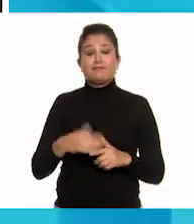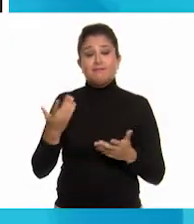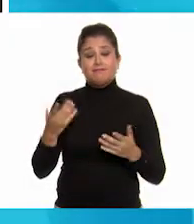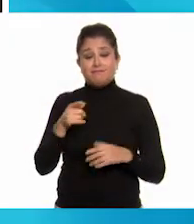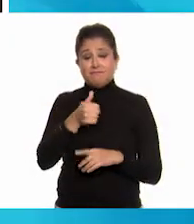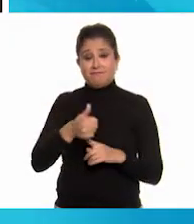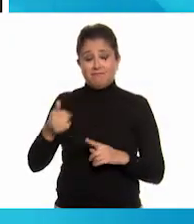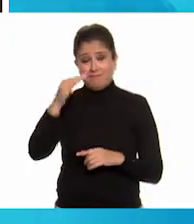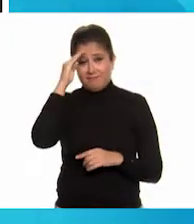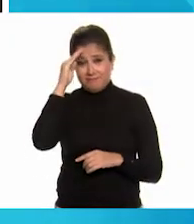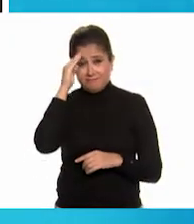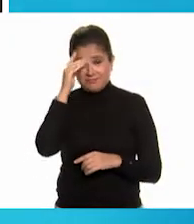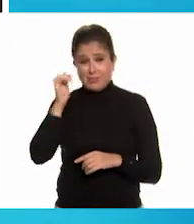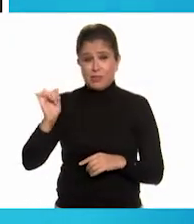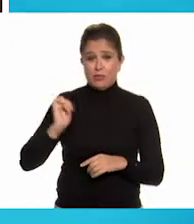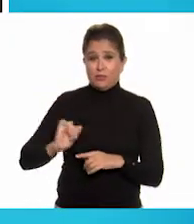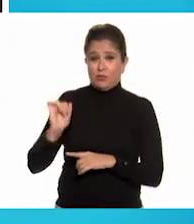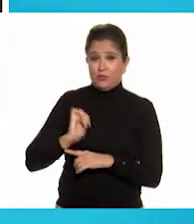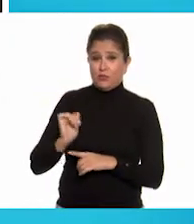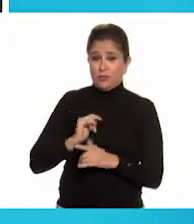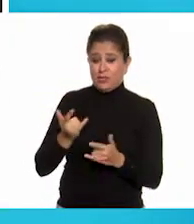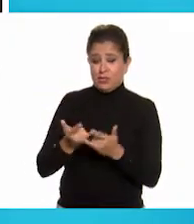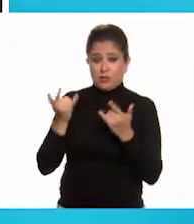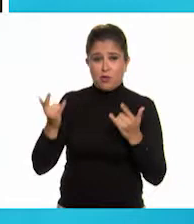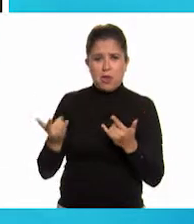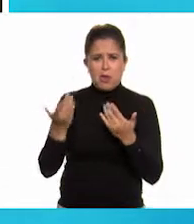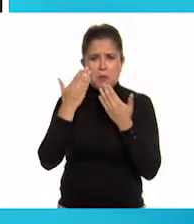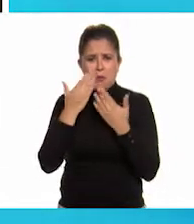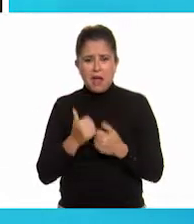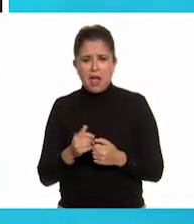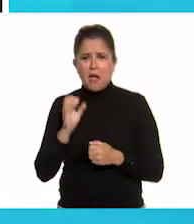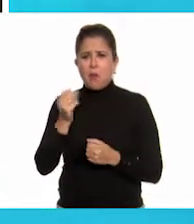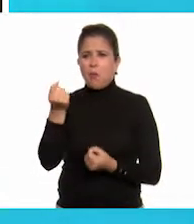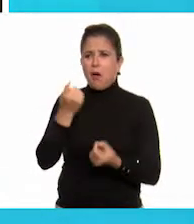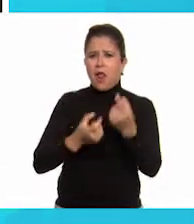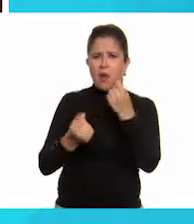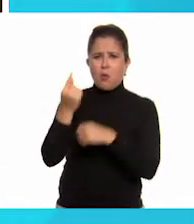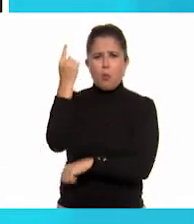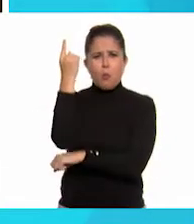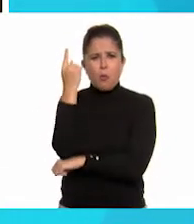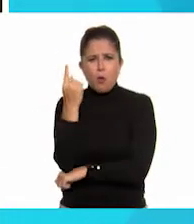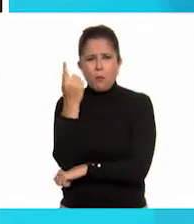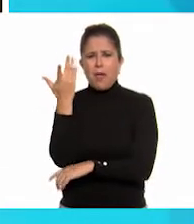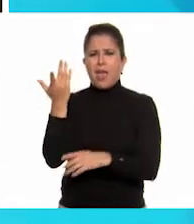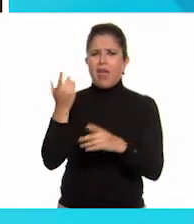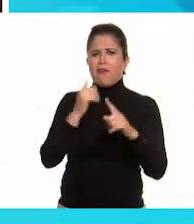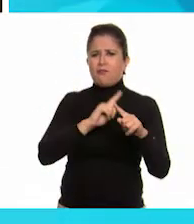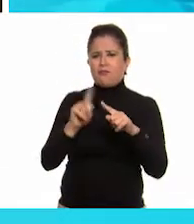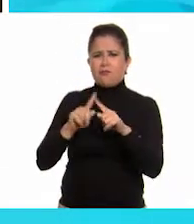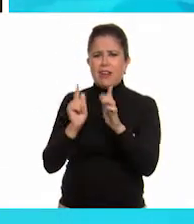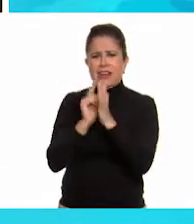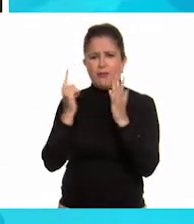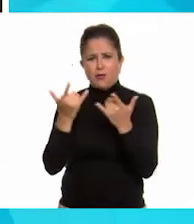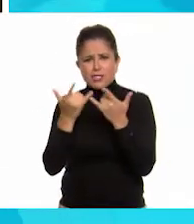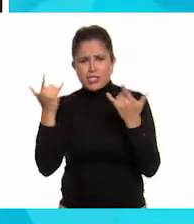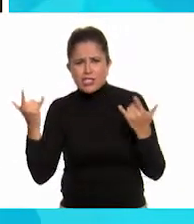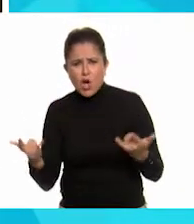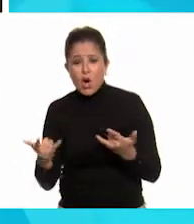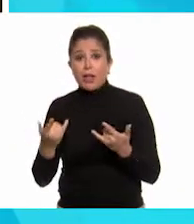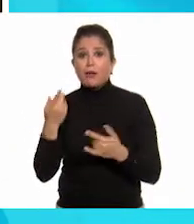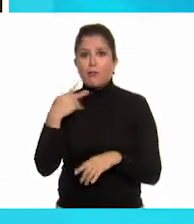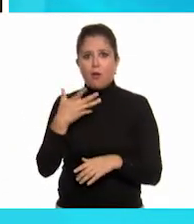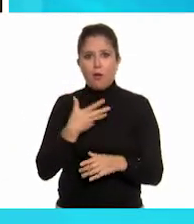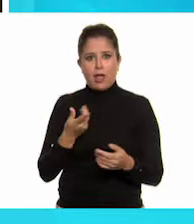Piensan que el México prehispánico ya no existe o que solo se encuentra en algunos monumentos o libros de historia. Pero está presente en la